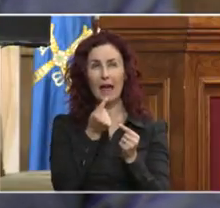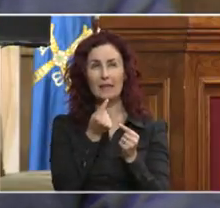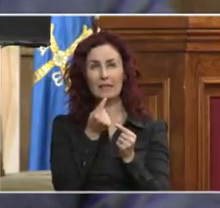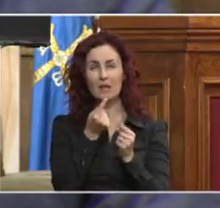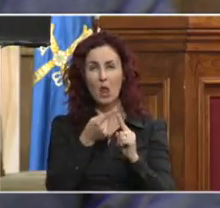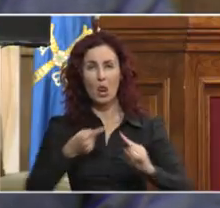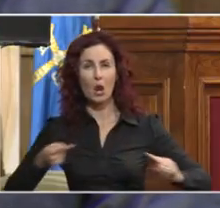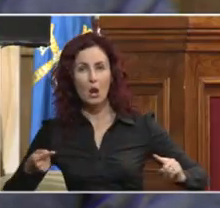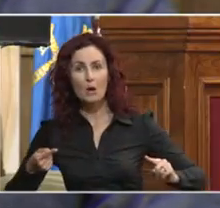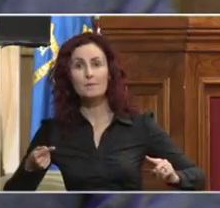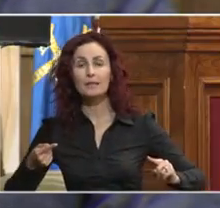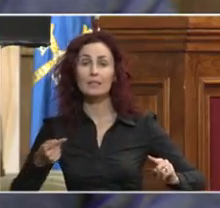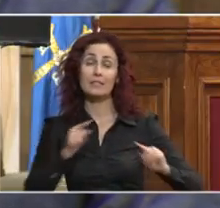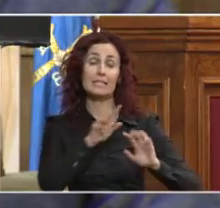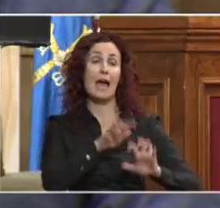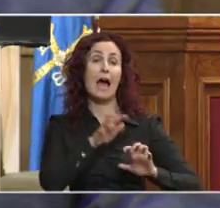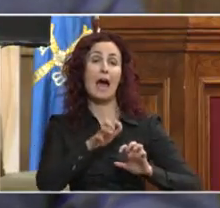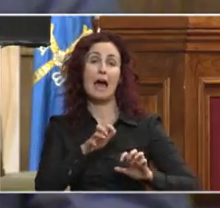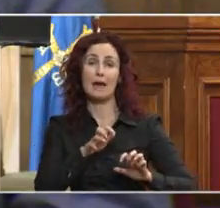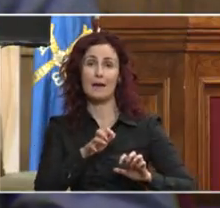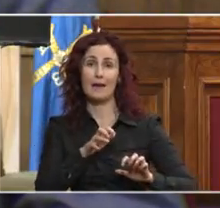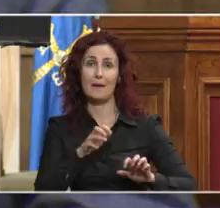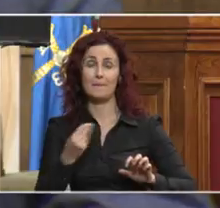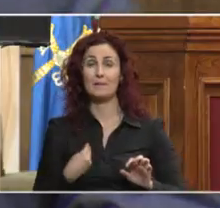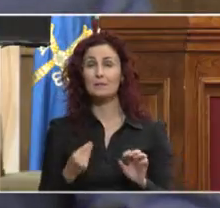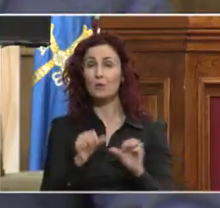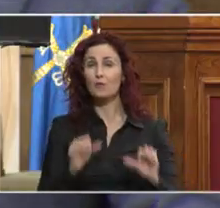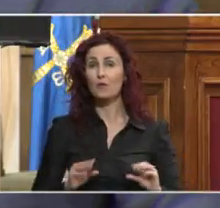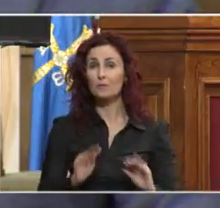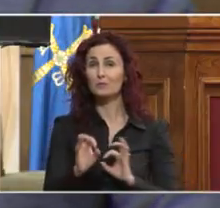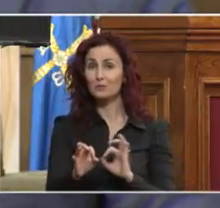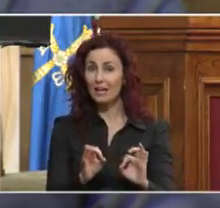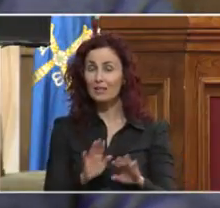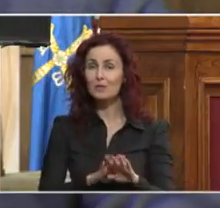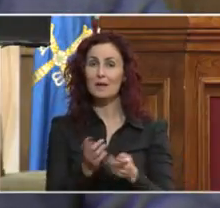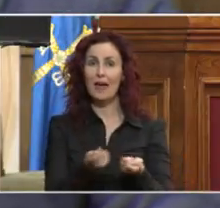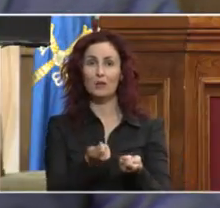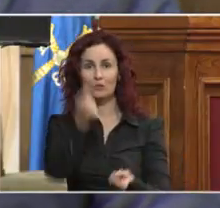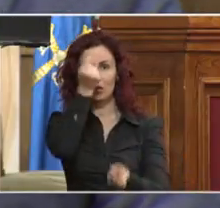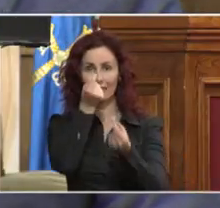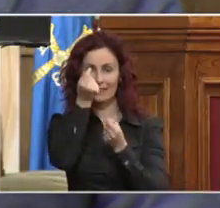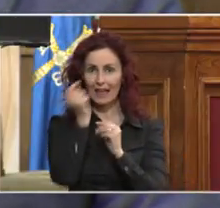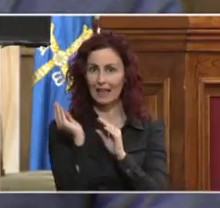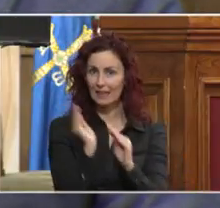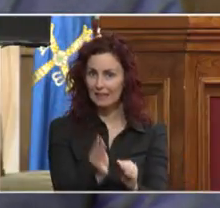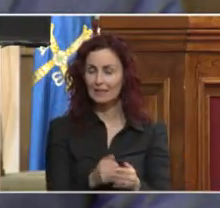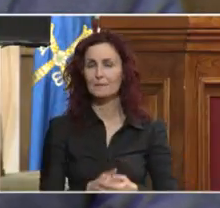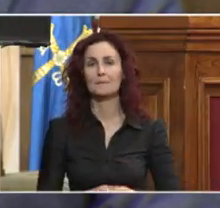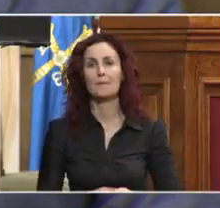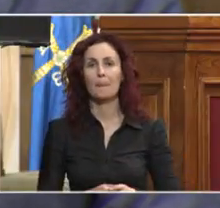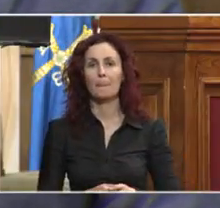extenso, aprender lo que es el tiempo teatral, a manejarlo con más precisión.